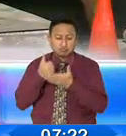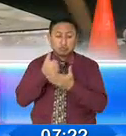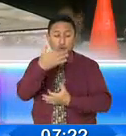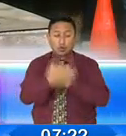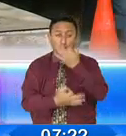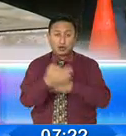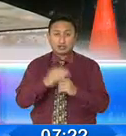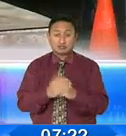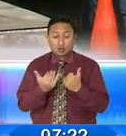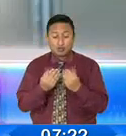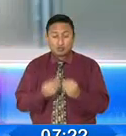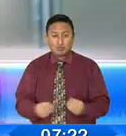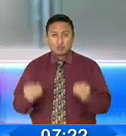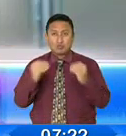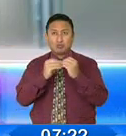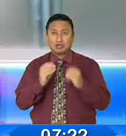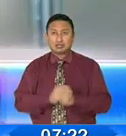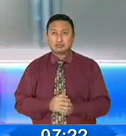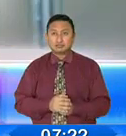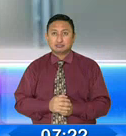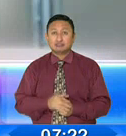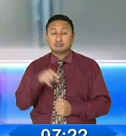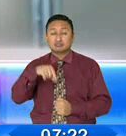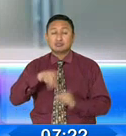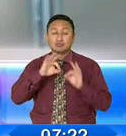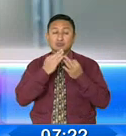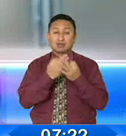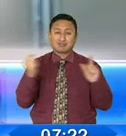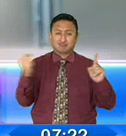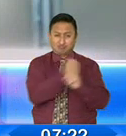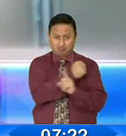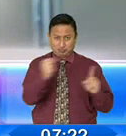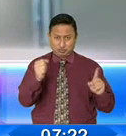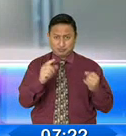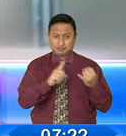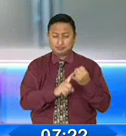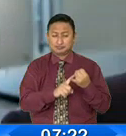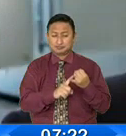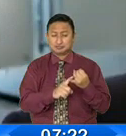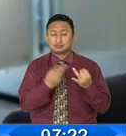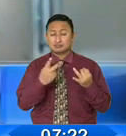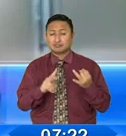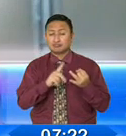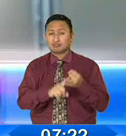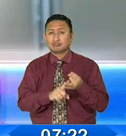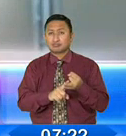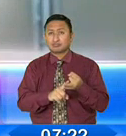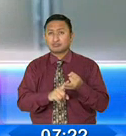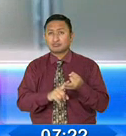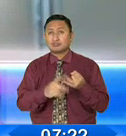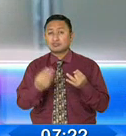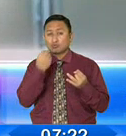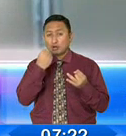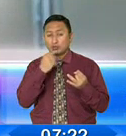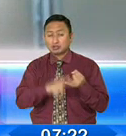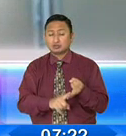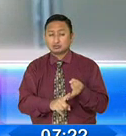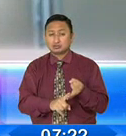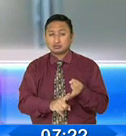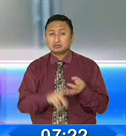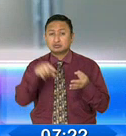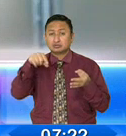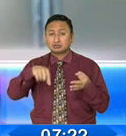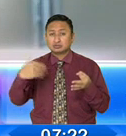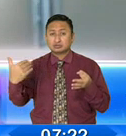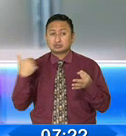han aumentado. Temas de violencia intrafamiliar, temas también de alimentos, temas de tenencia